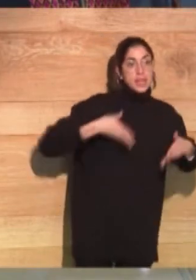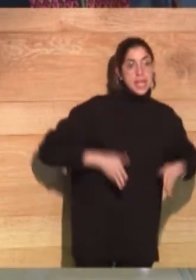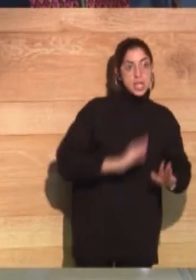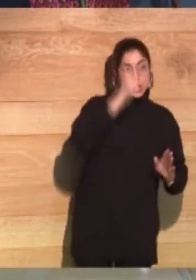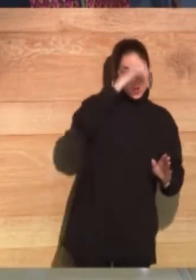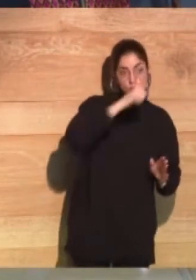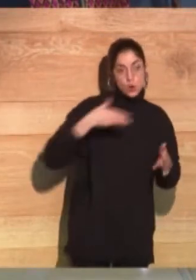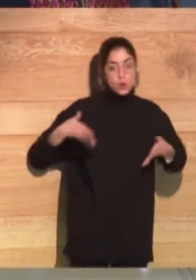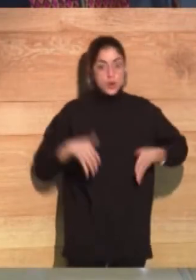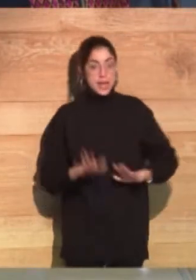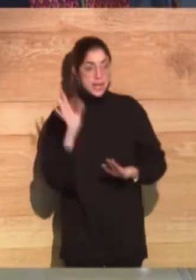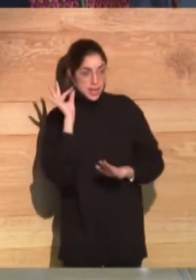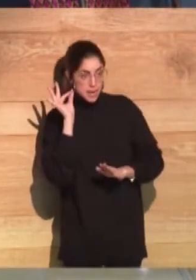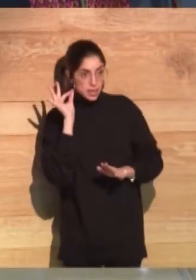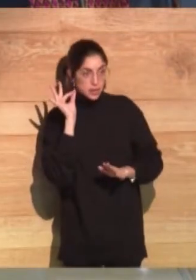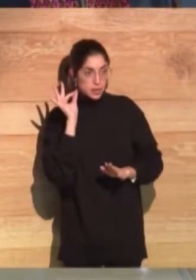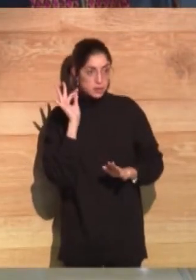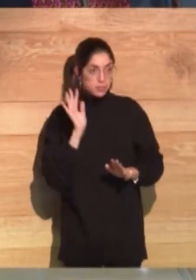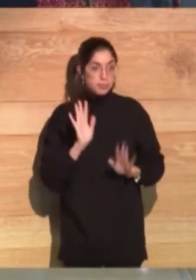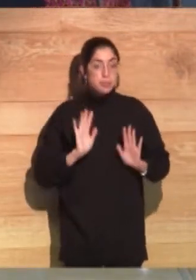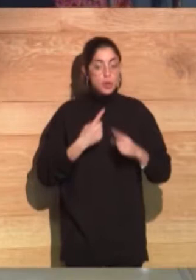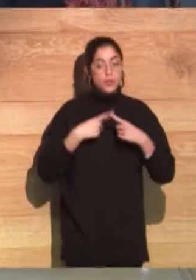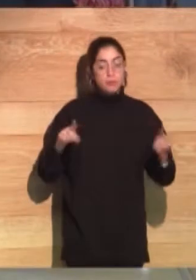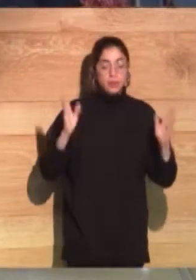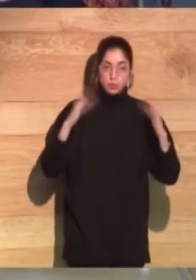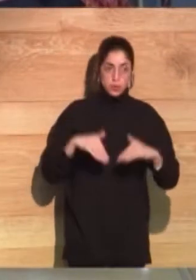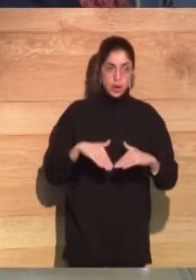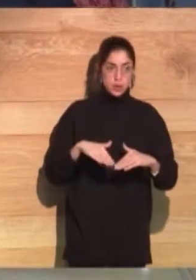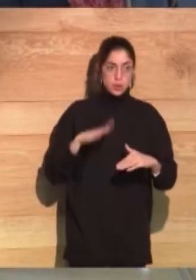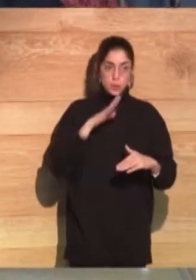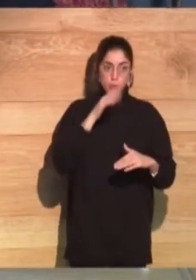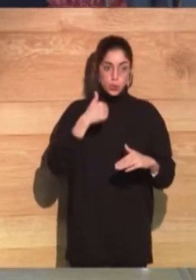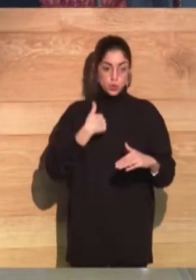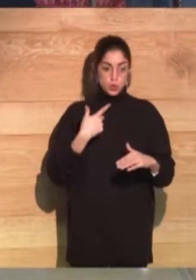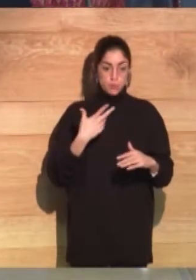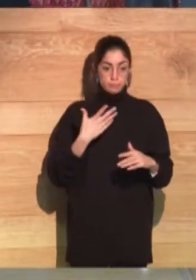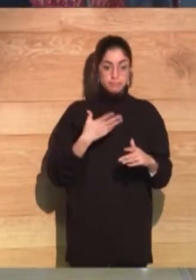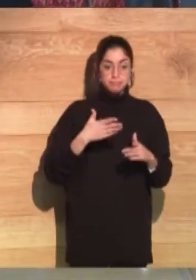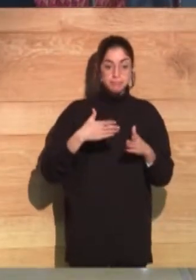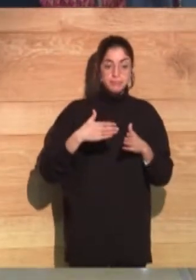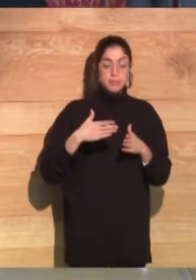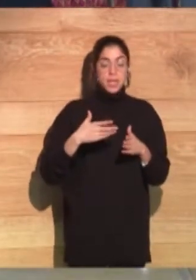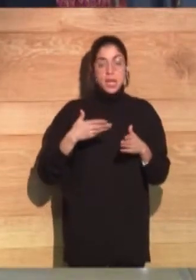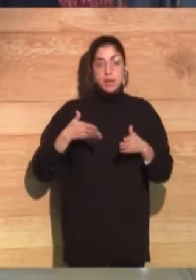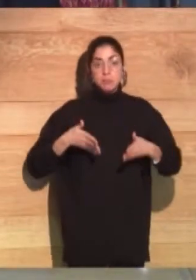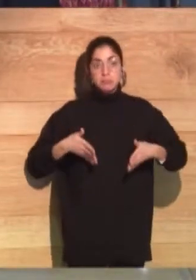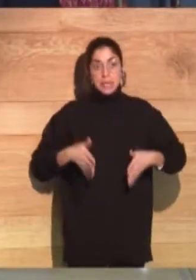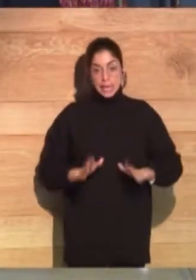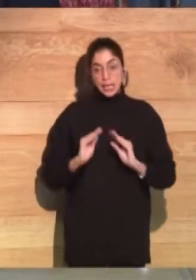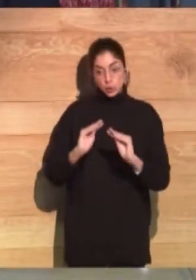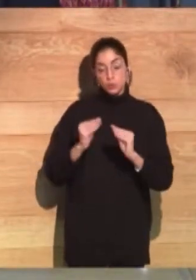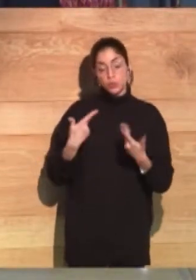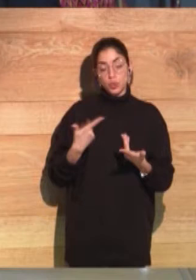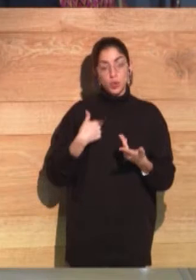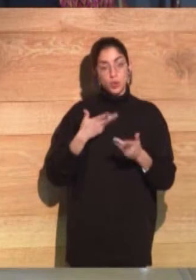Su hija eligió un camino y yo, por el contrario, me gustaba trepar árboles